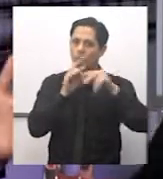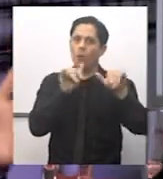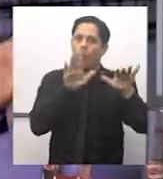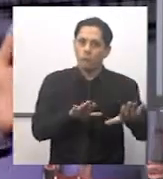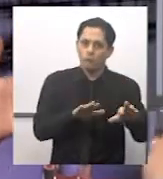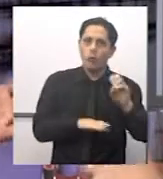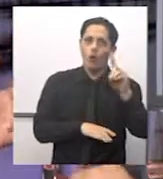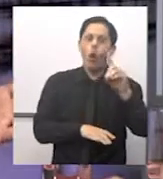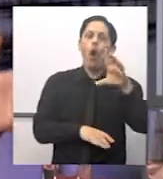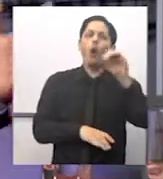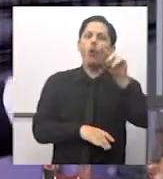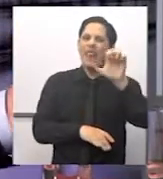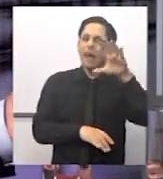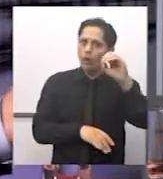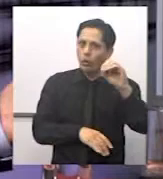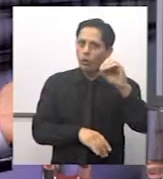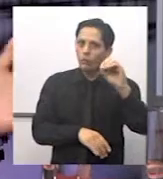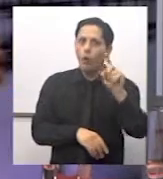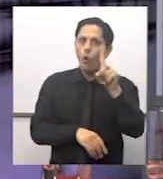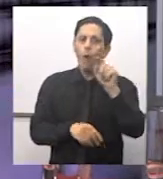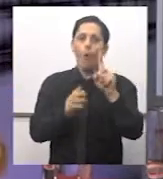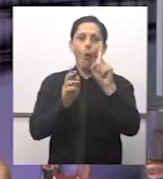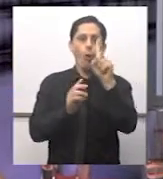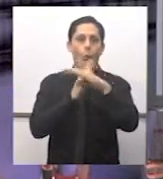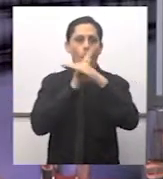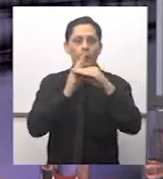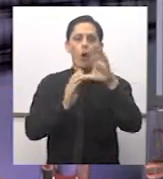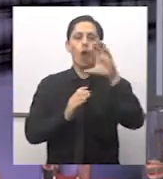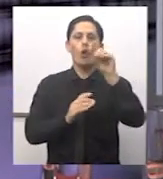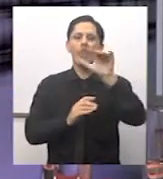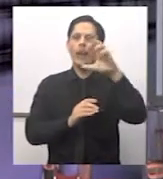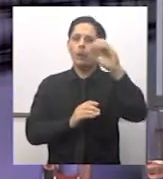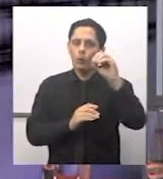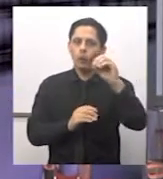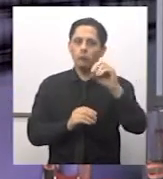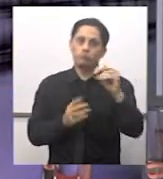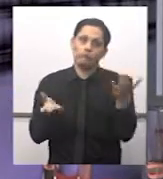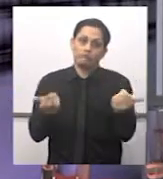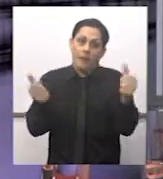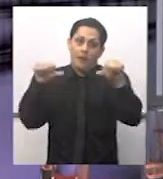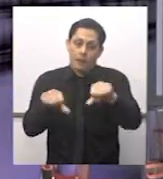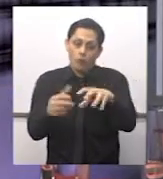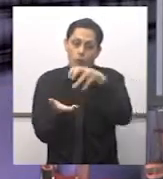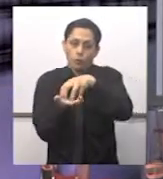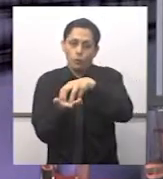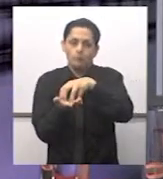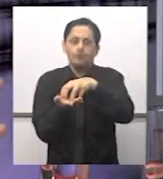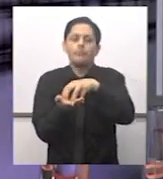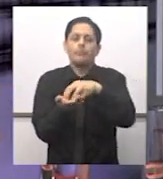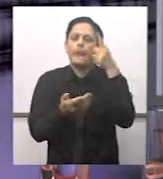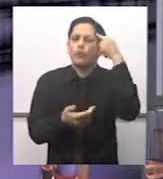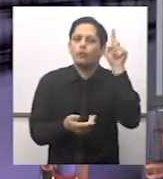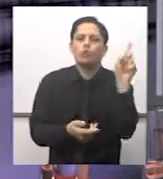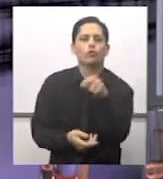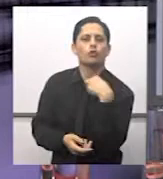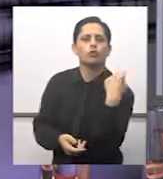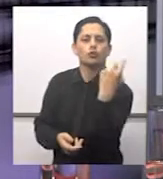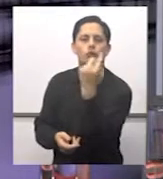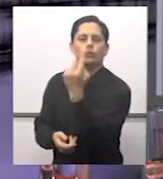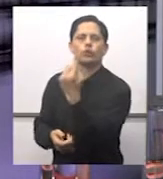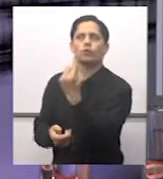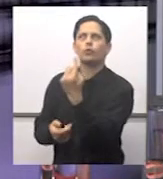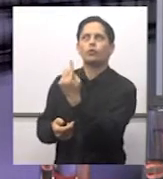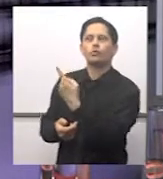un mes y medio parado Codelco se va a ver afectado su producto. Pero si nosotros pensamos en positivo, ¿qué